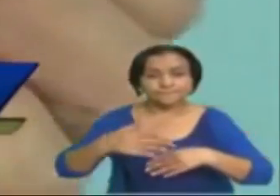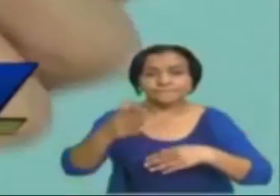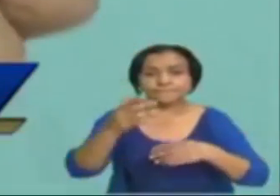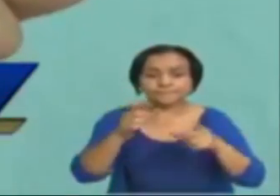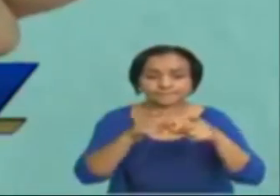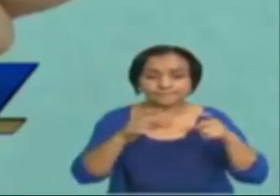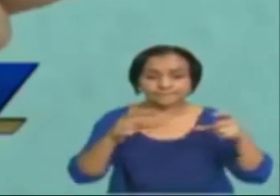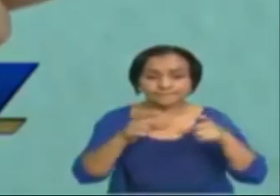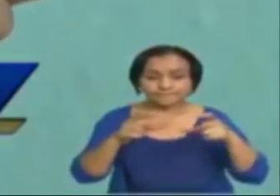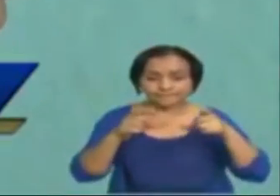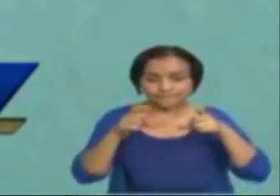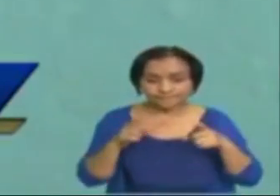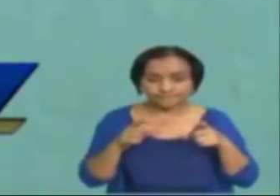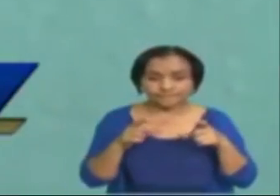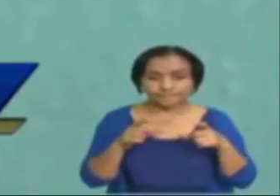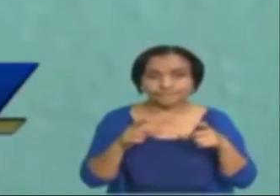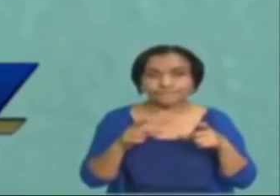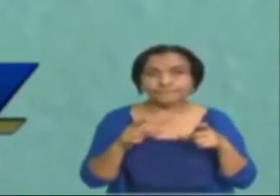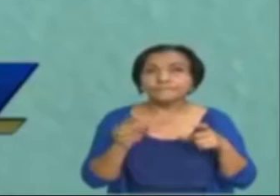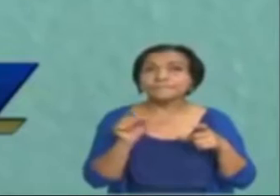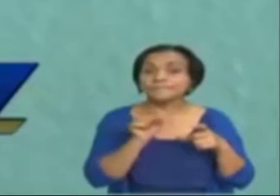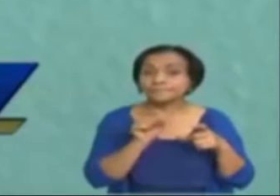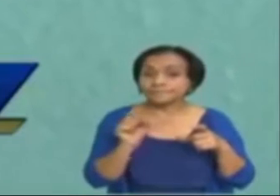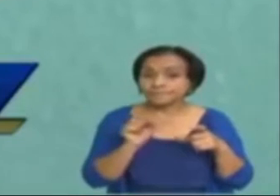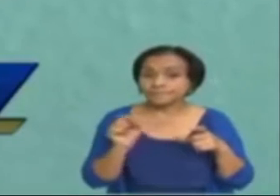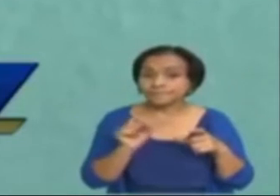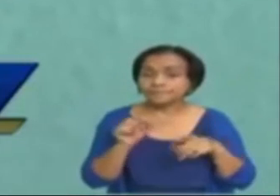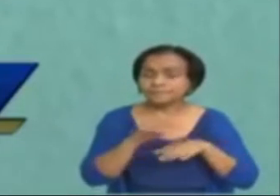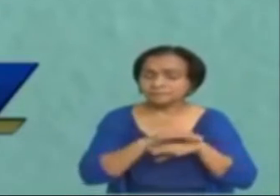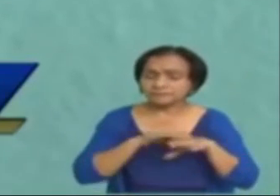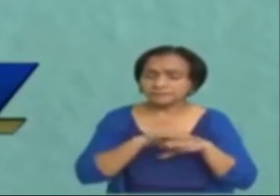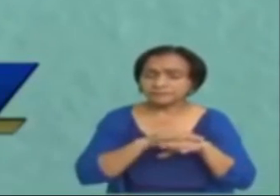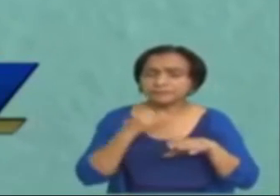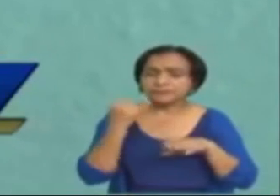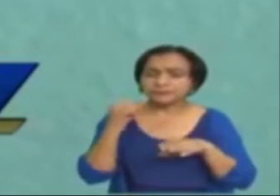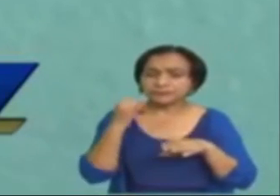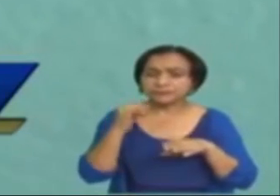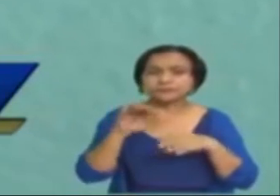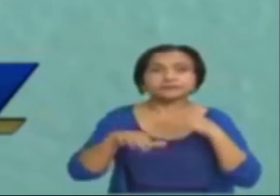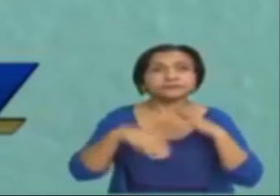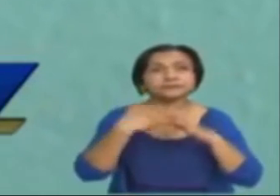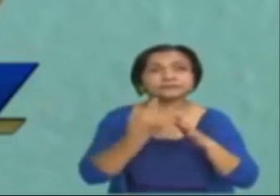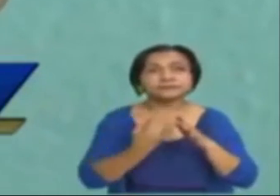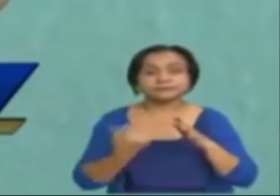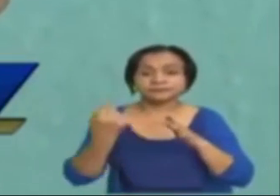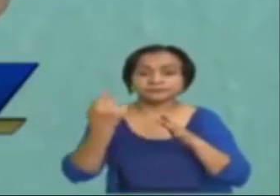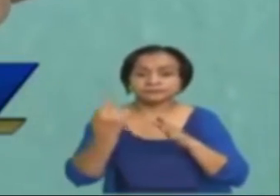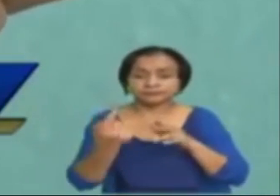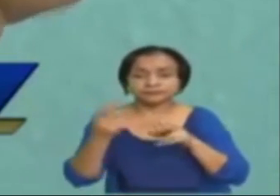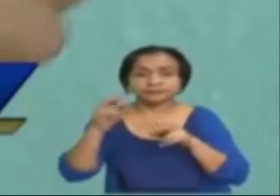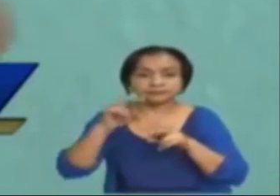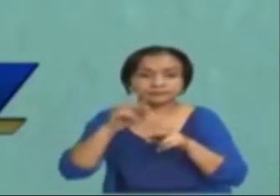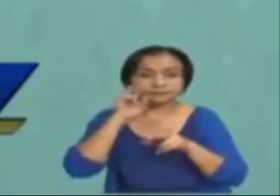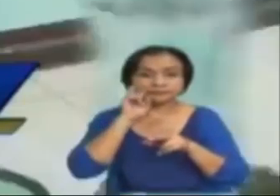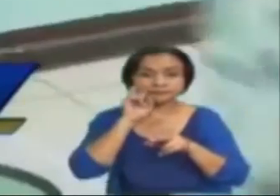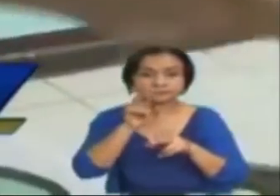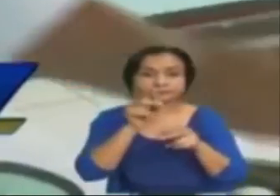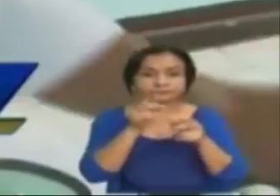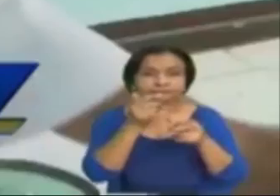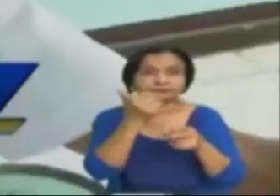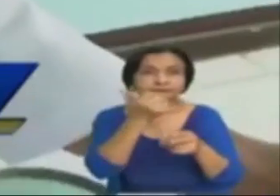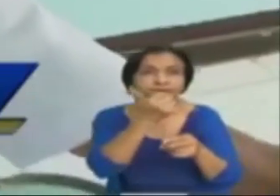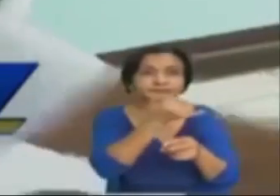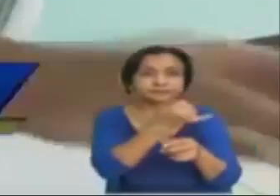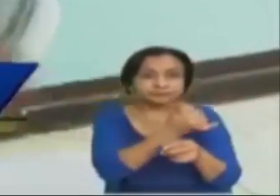lleguen. Las autoridades anunciaron el calendario para continuar con la jornada, en la cual se están inmunizando a personas con